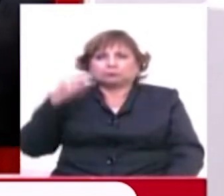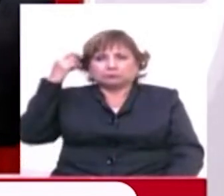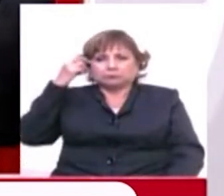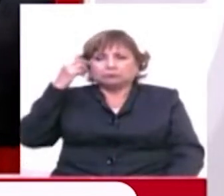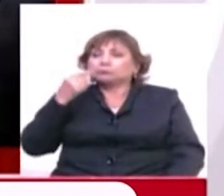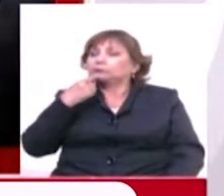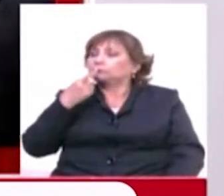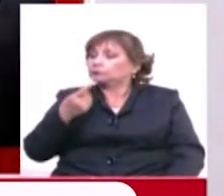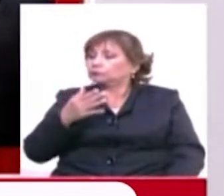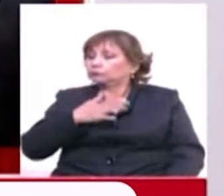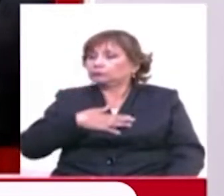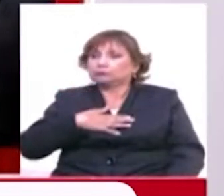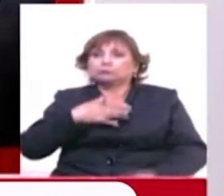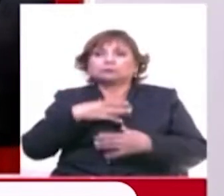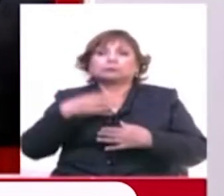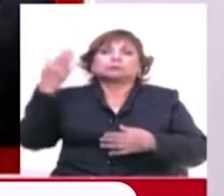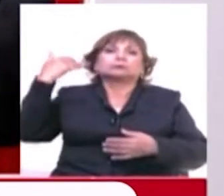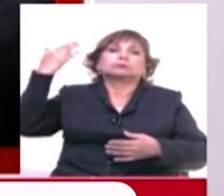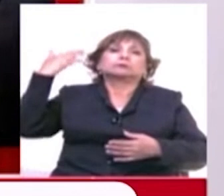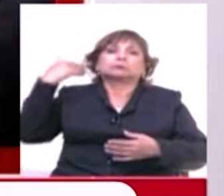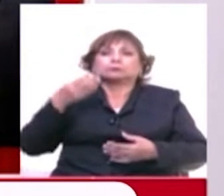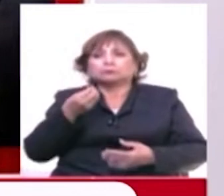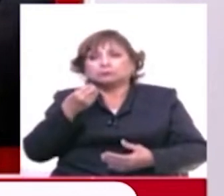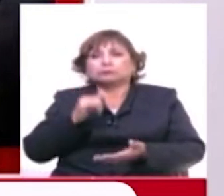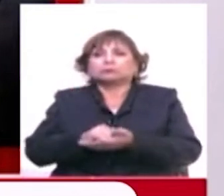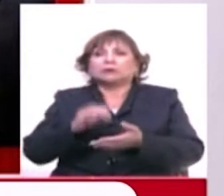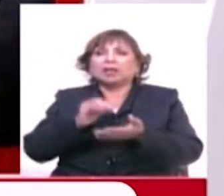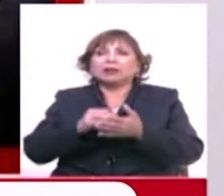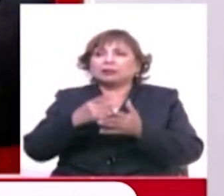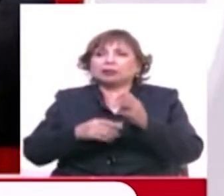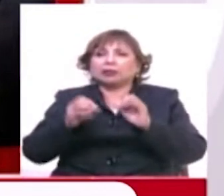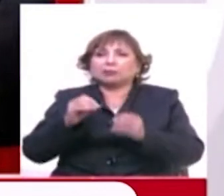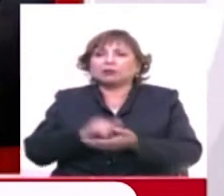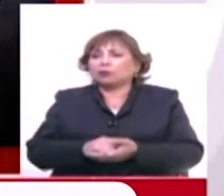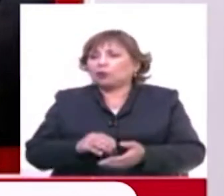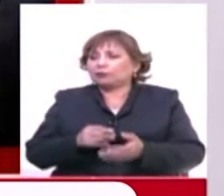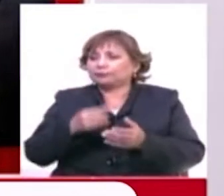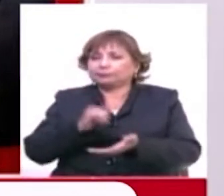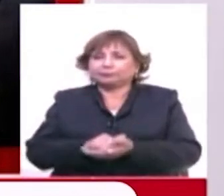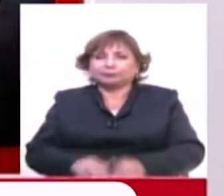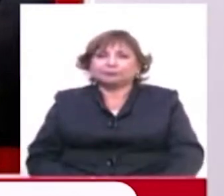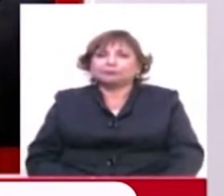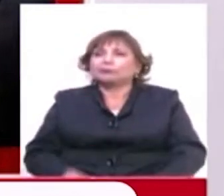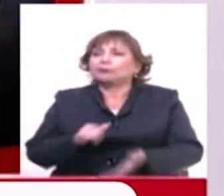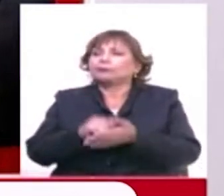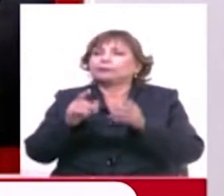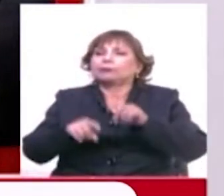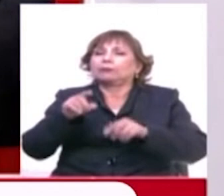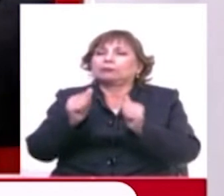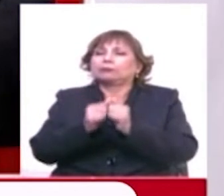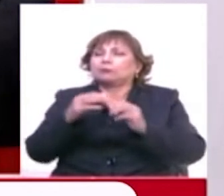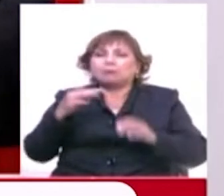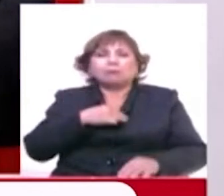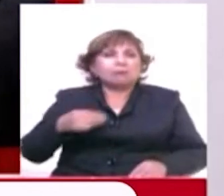Salud, pidiendo que las interpelaciones no sean una herramienta que utilice el Congreso de la República para acciones